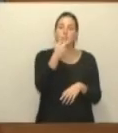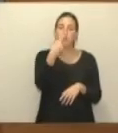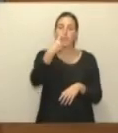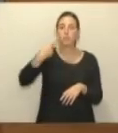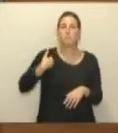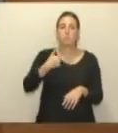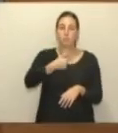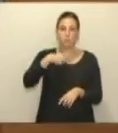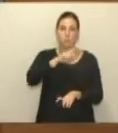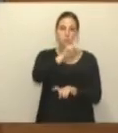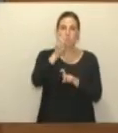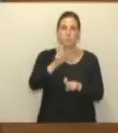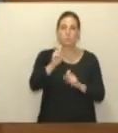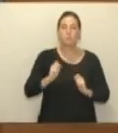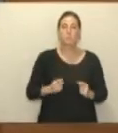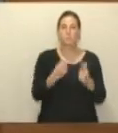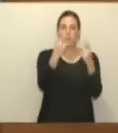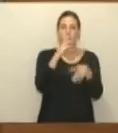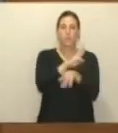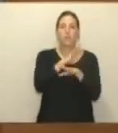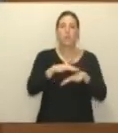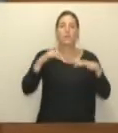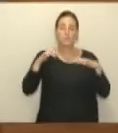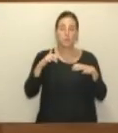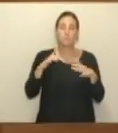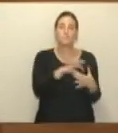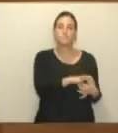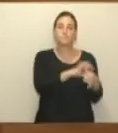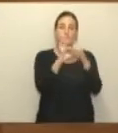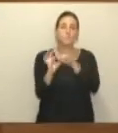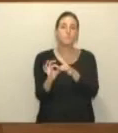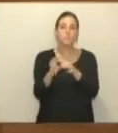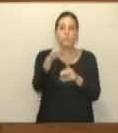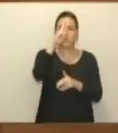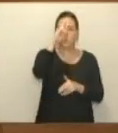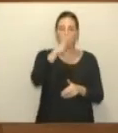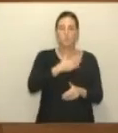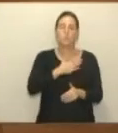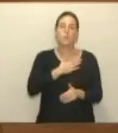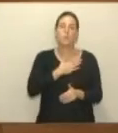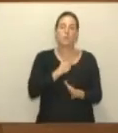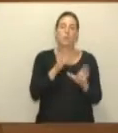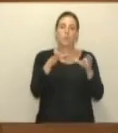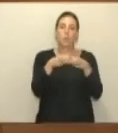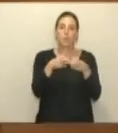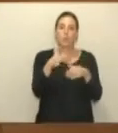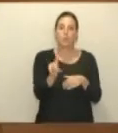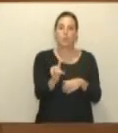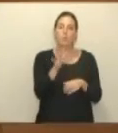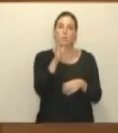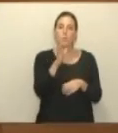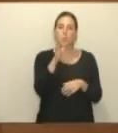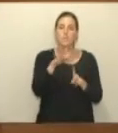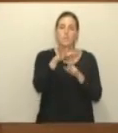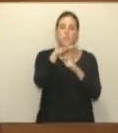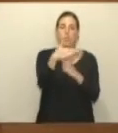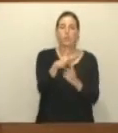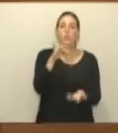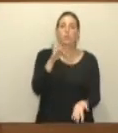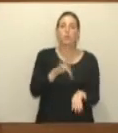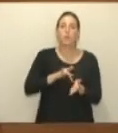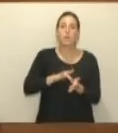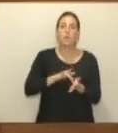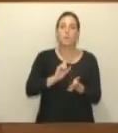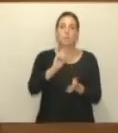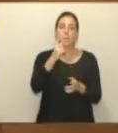interpelaba por primera vez en esta Cámara en relación a la preocupación que teníamos por la situación que atraviesa el primer